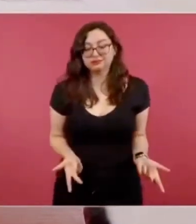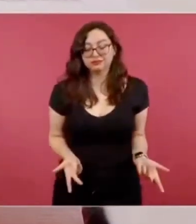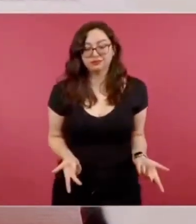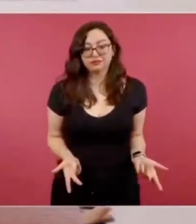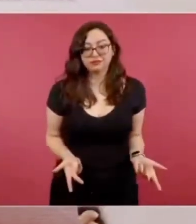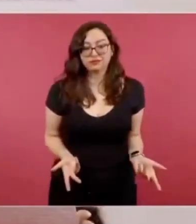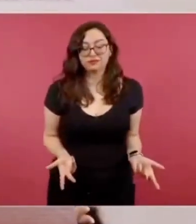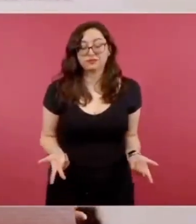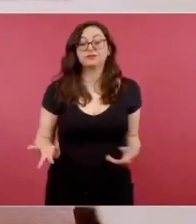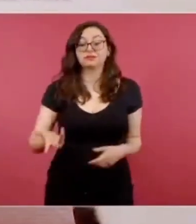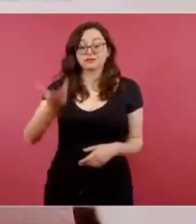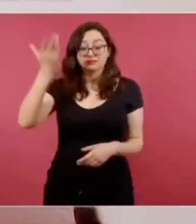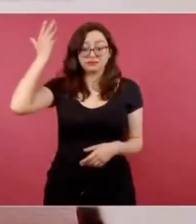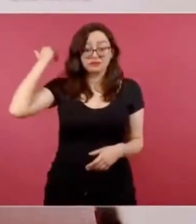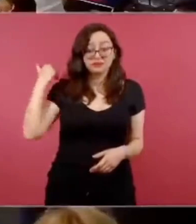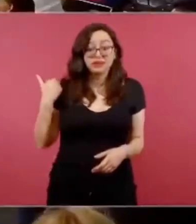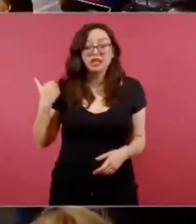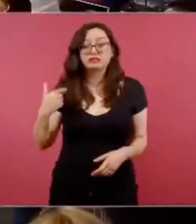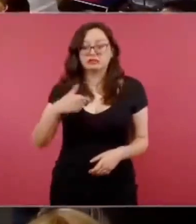Fox,